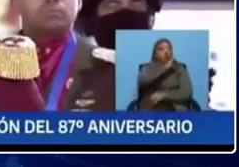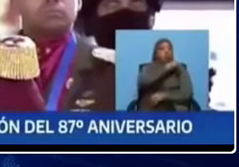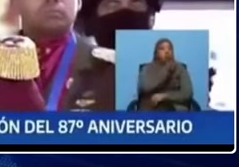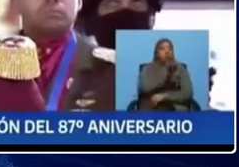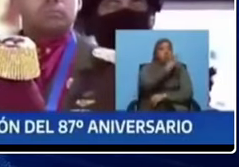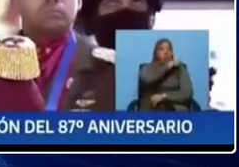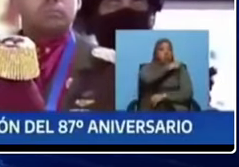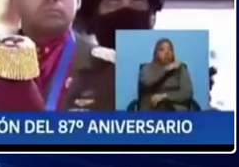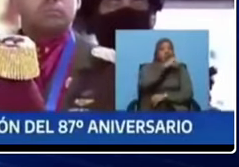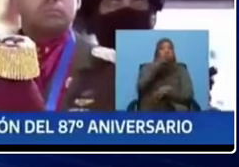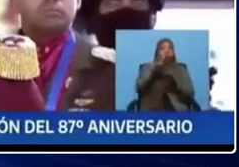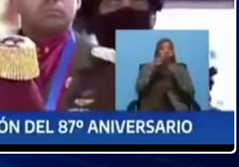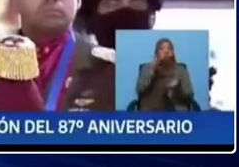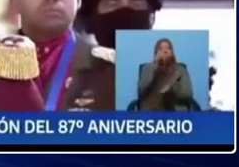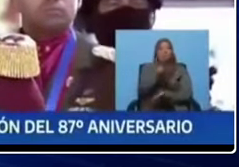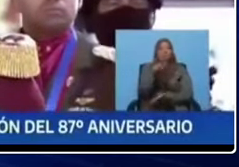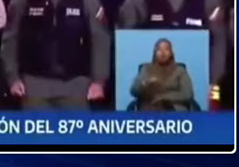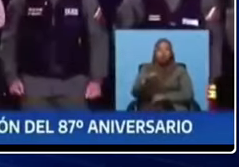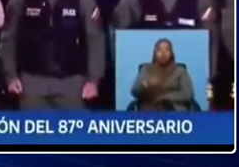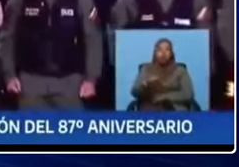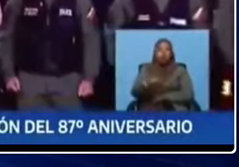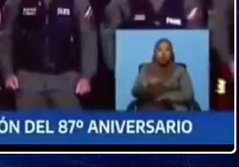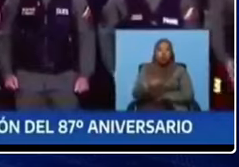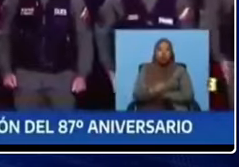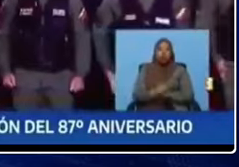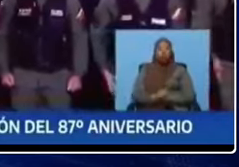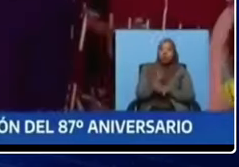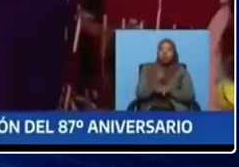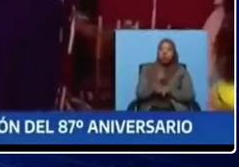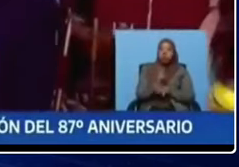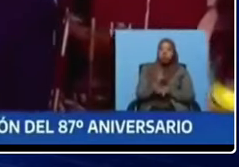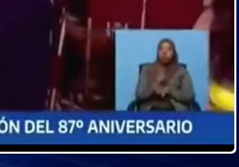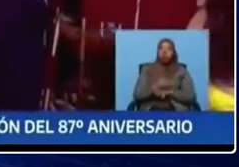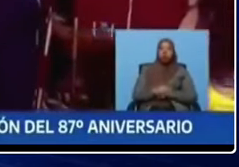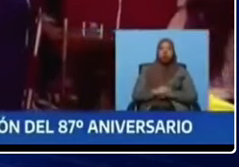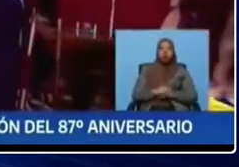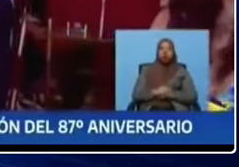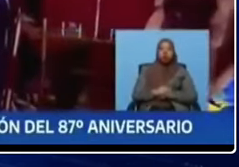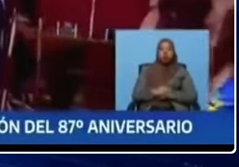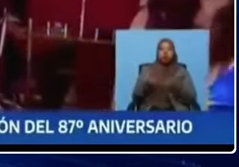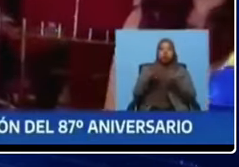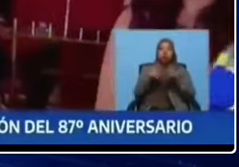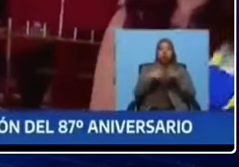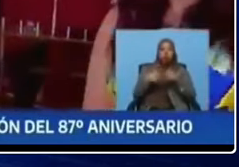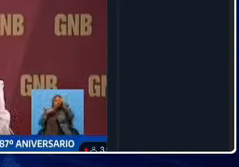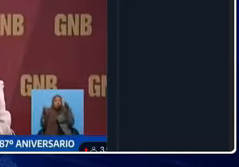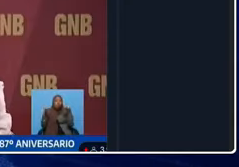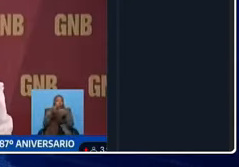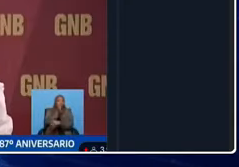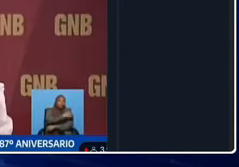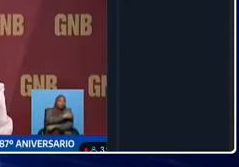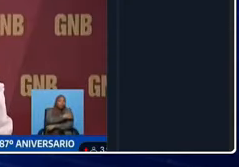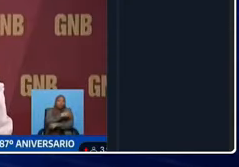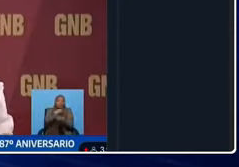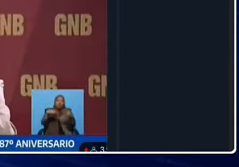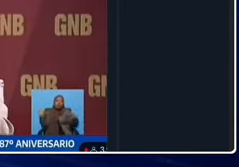apoyo ahora entonces lo único que le queda para poder engañar a su base es que está recibiendo un ataque ciber fascista y Para ello